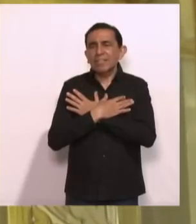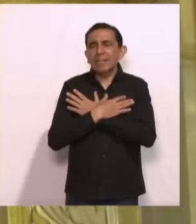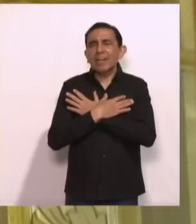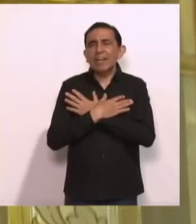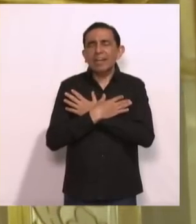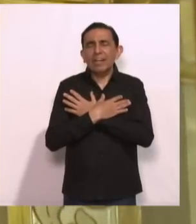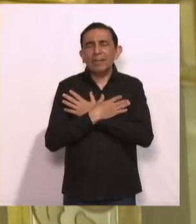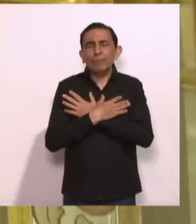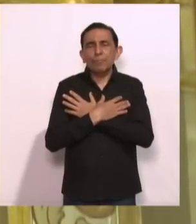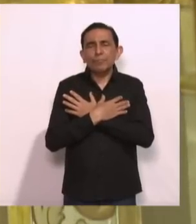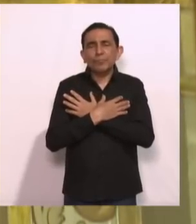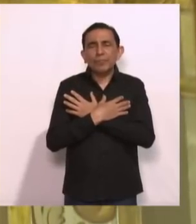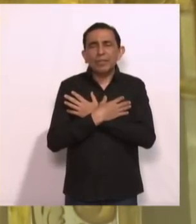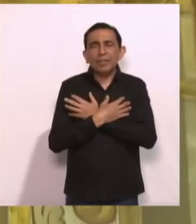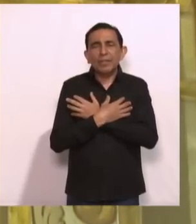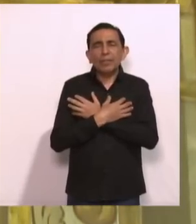Porfiria,